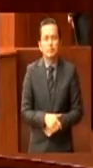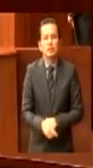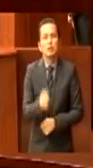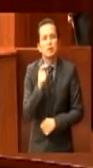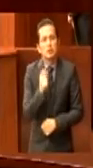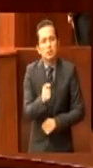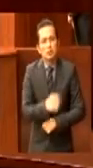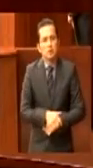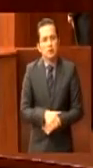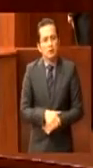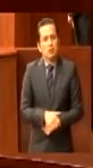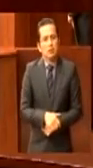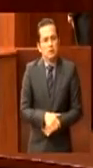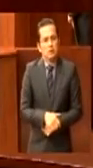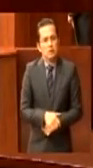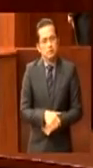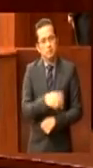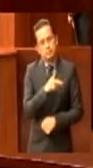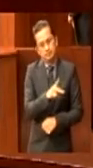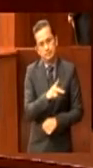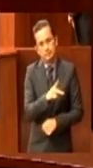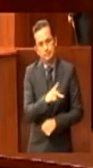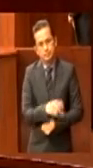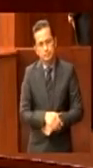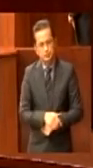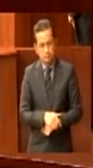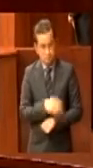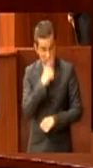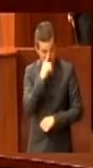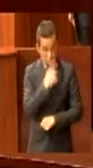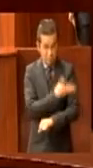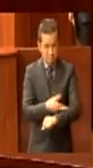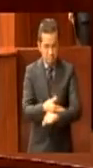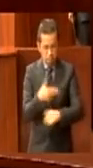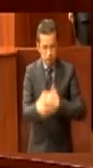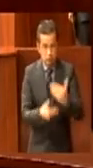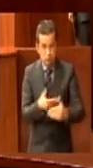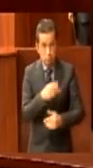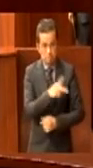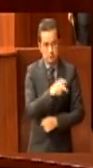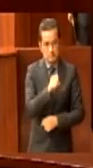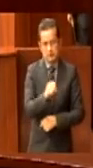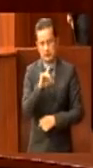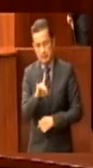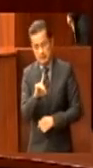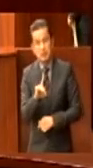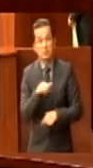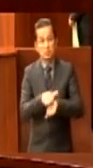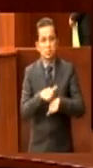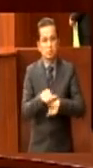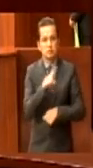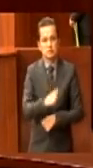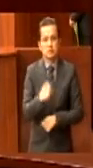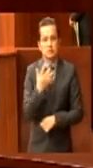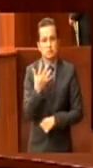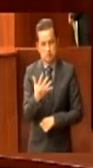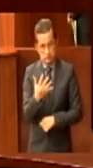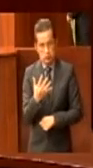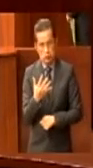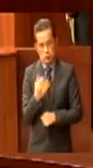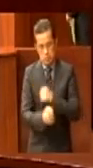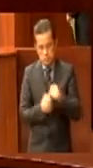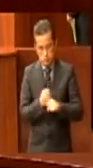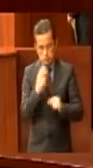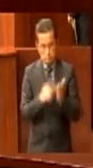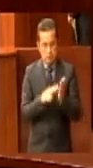en el procedimiento de órgano y distrital 105 del 2018 se